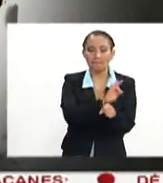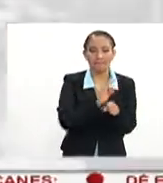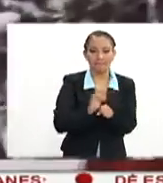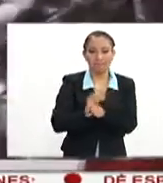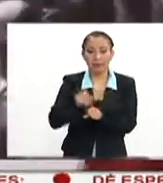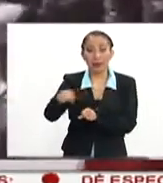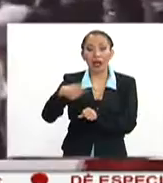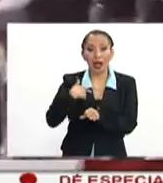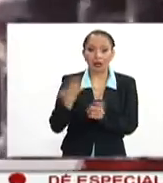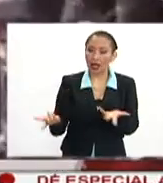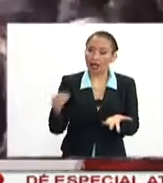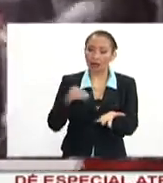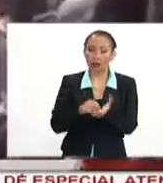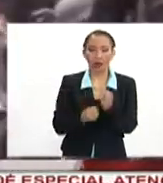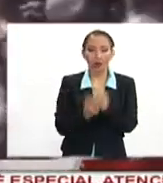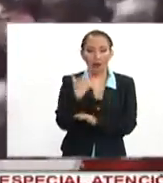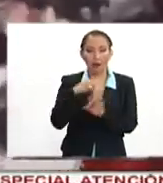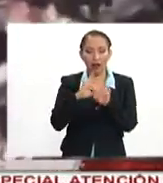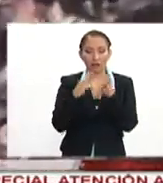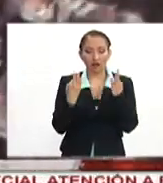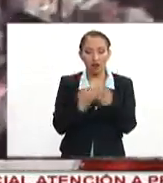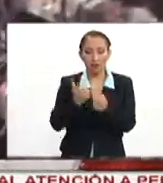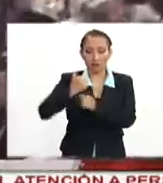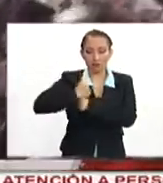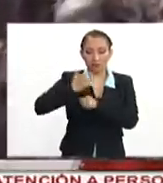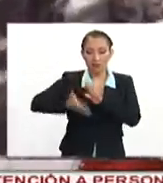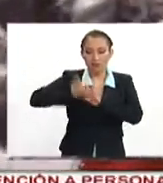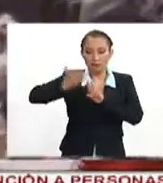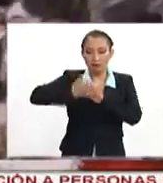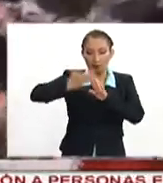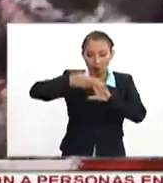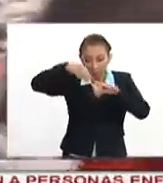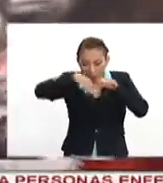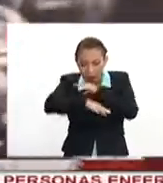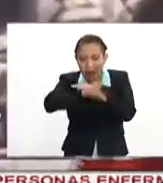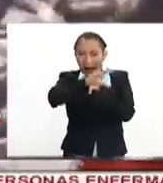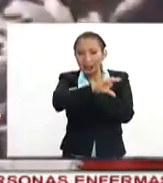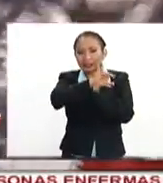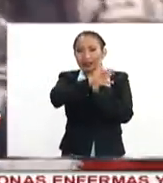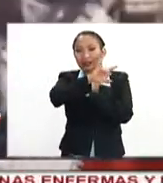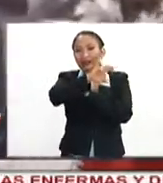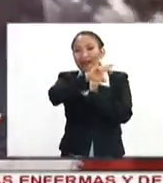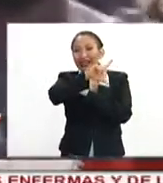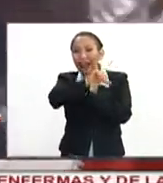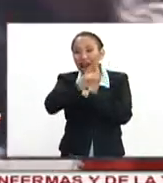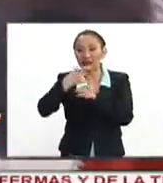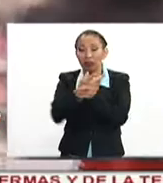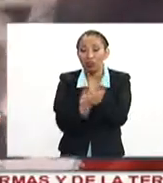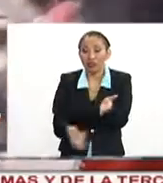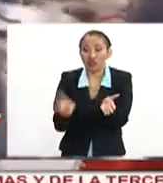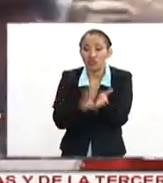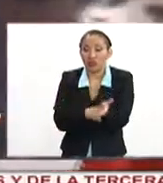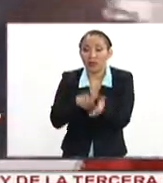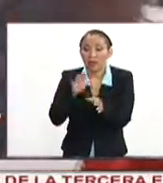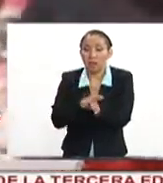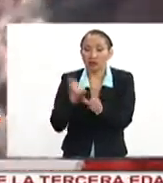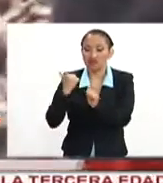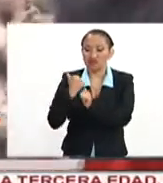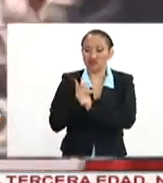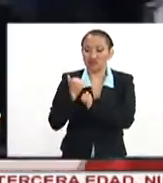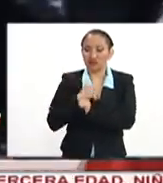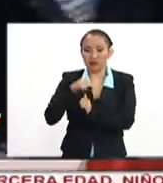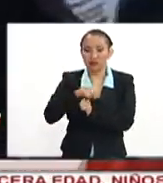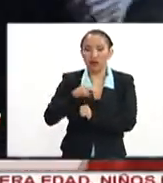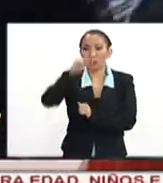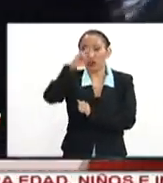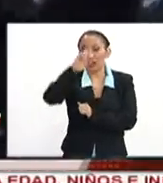esta manera se estableció una nueva brigada fronteriza y se construyeron búnkers para civiles. China también duplicó sus fuerzas militares